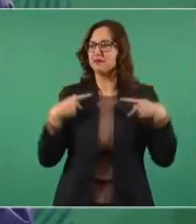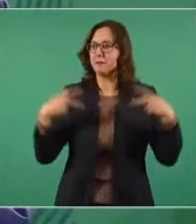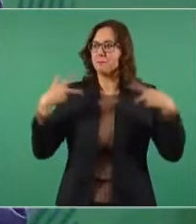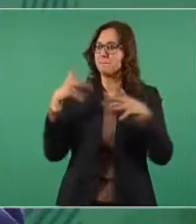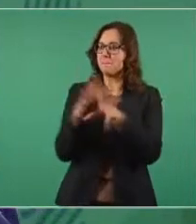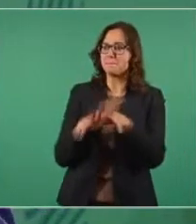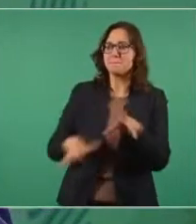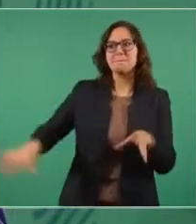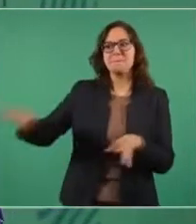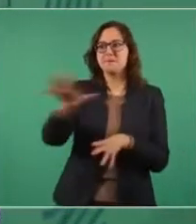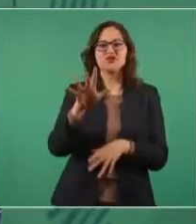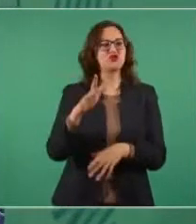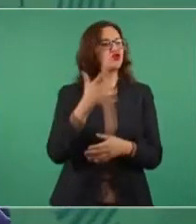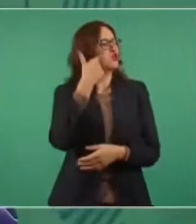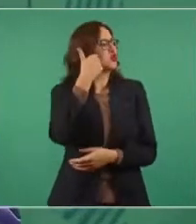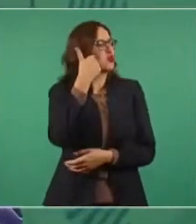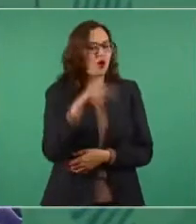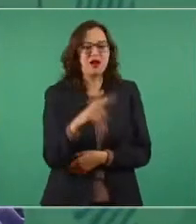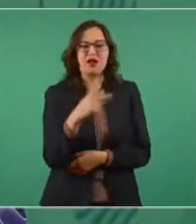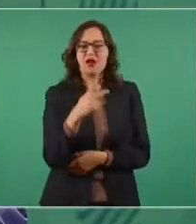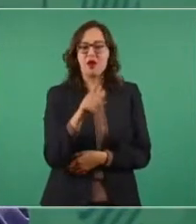s actuar